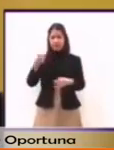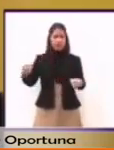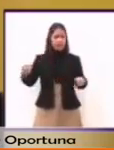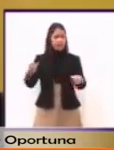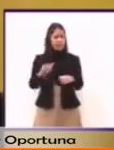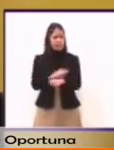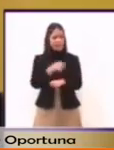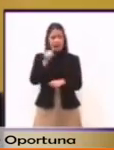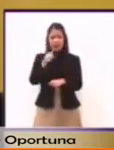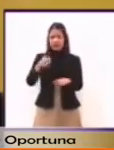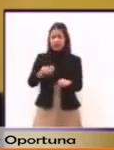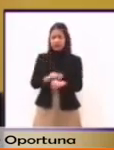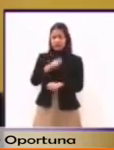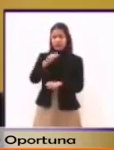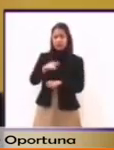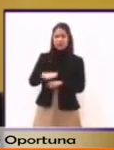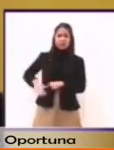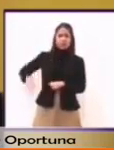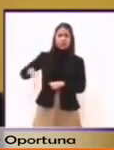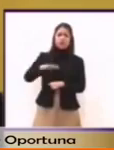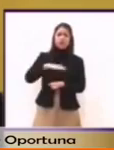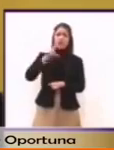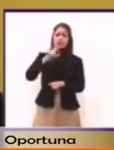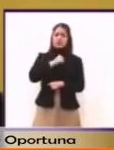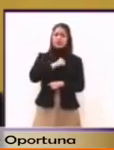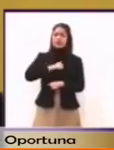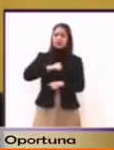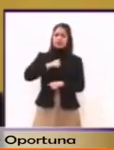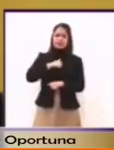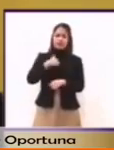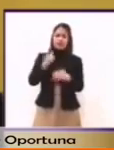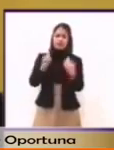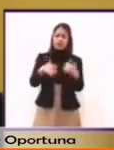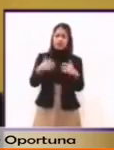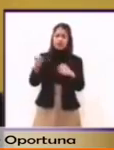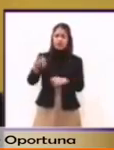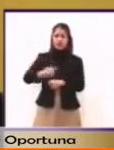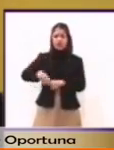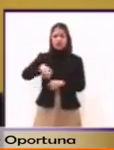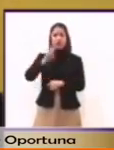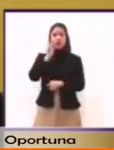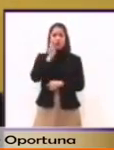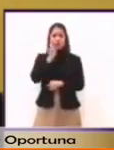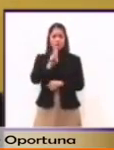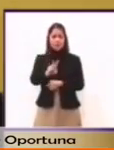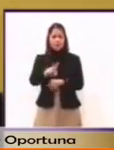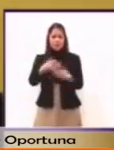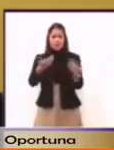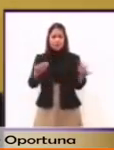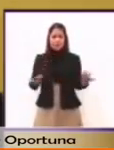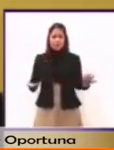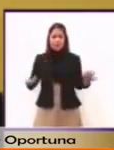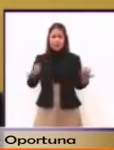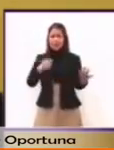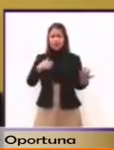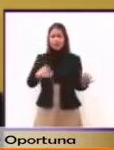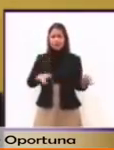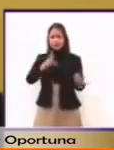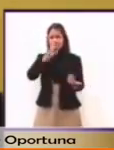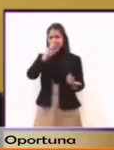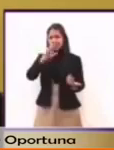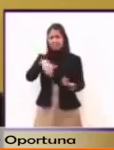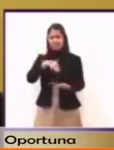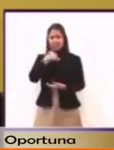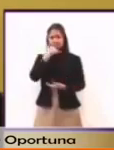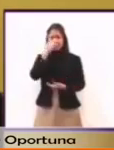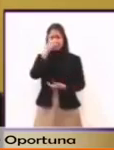estado. Y lamentablemente vemos una respuesta equivocada de